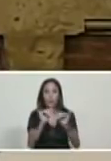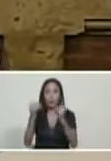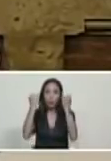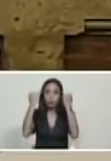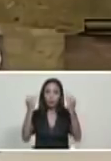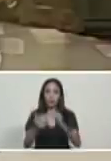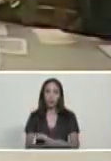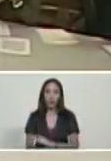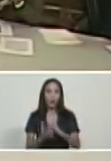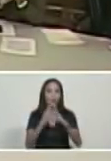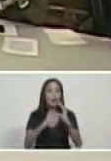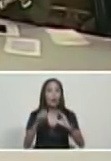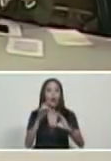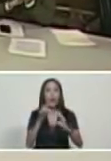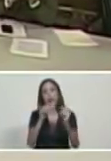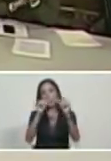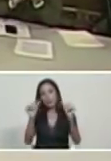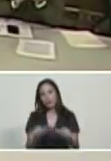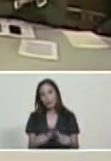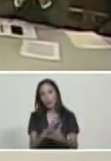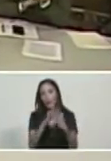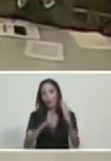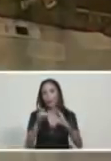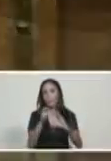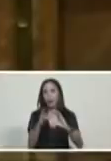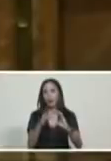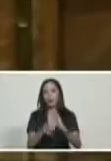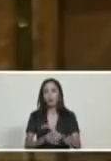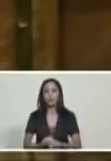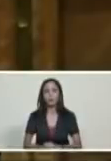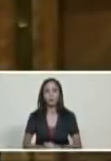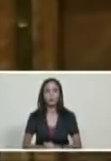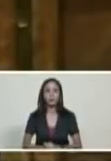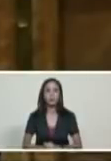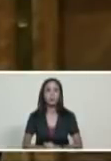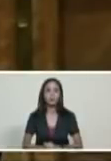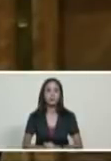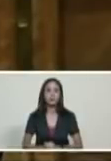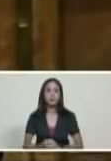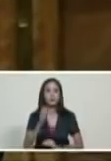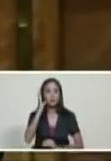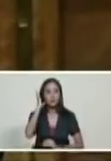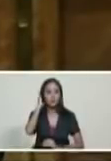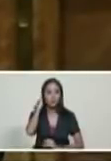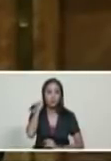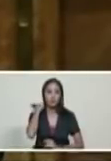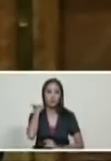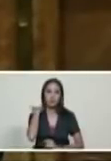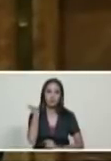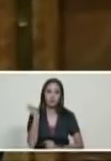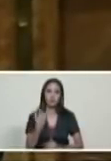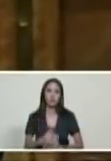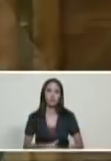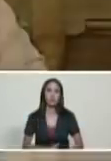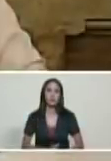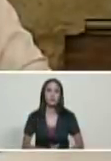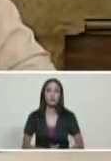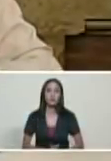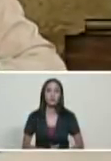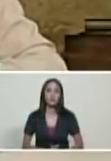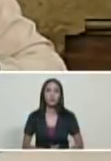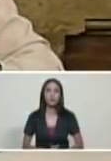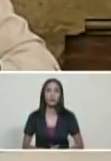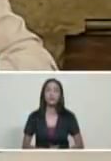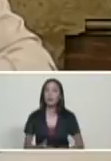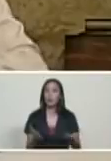a través del sistema de la plataforma Patria. Correcto. Yo quisiera que el